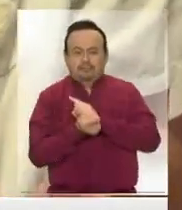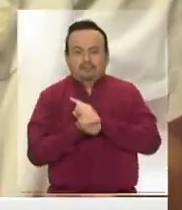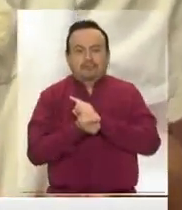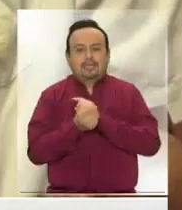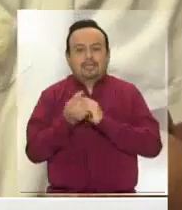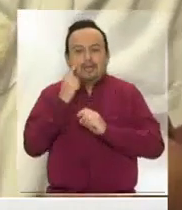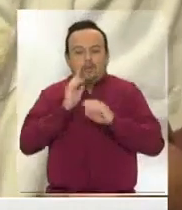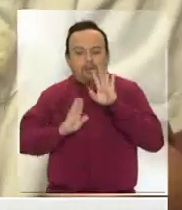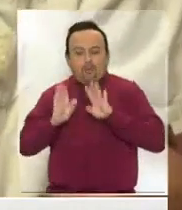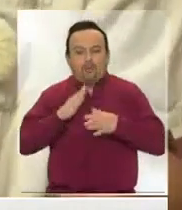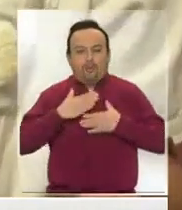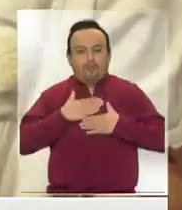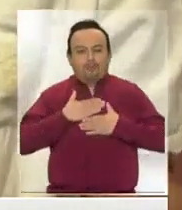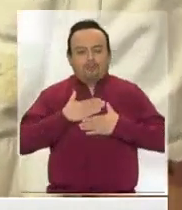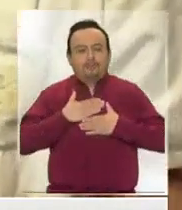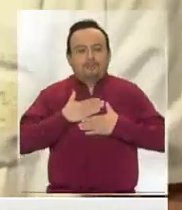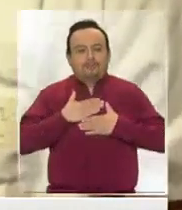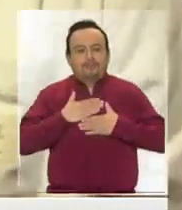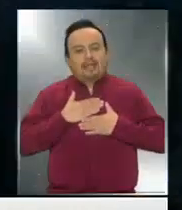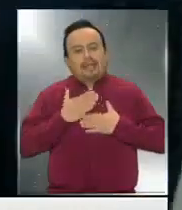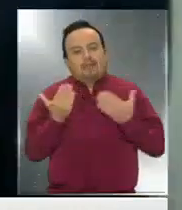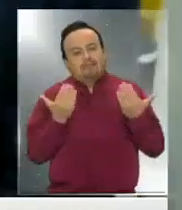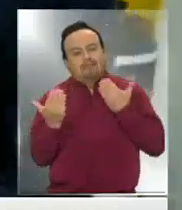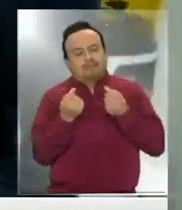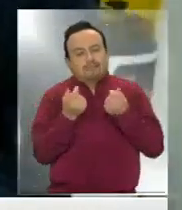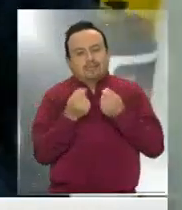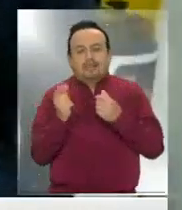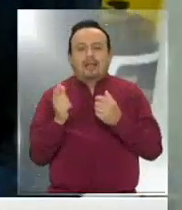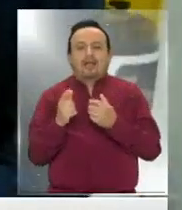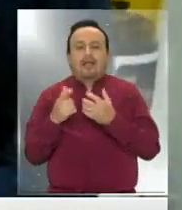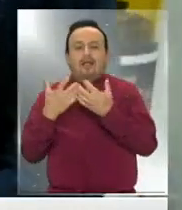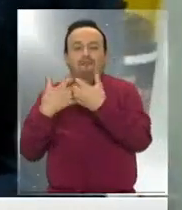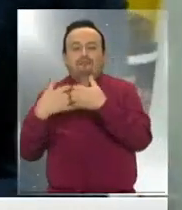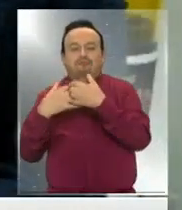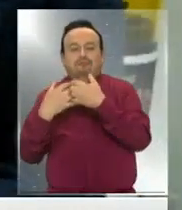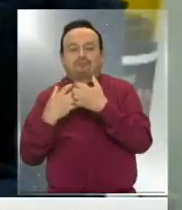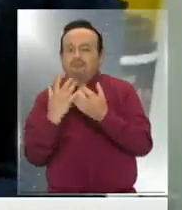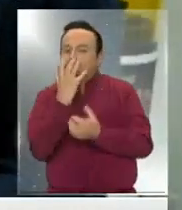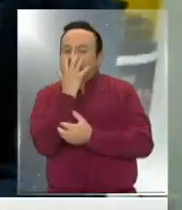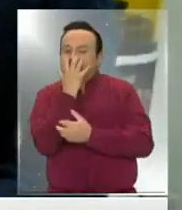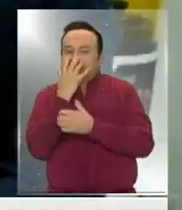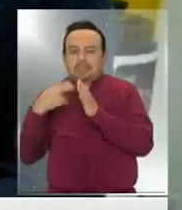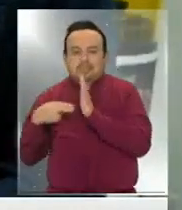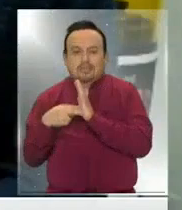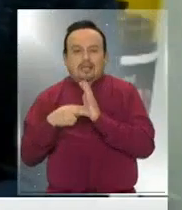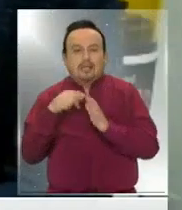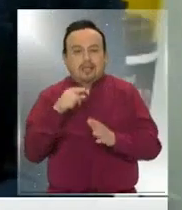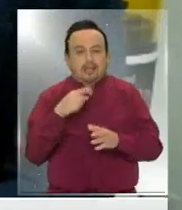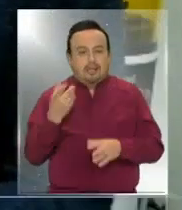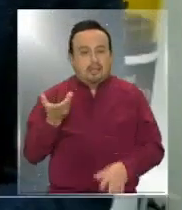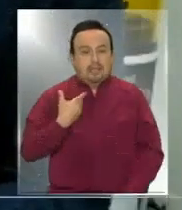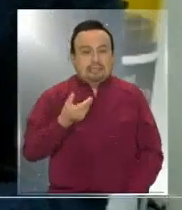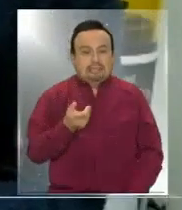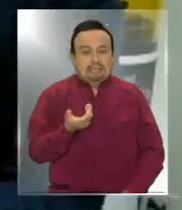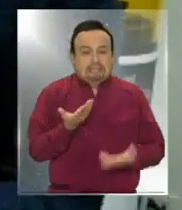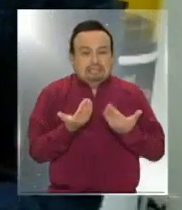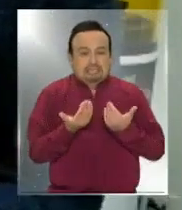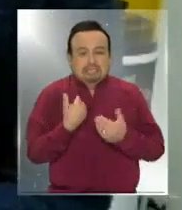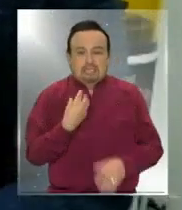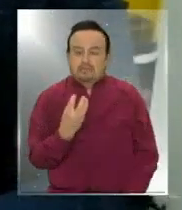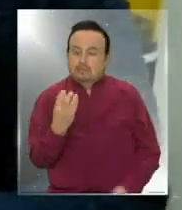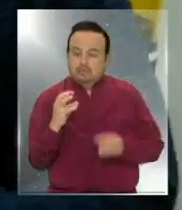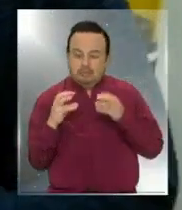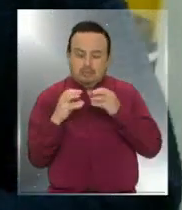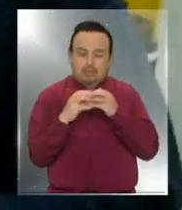cuidados intensivos. Tenemos encima un filtro que nos han facilitado desde el hospital, que es el que ellos necesitan para poder hacer su trabajo.